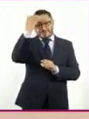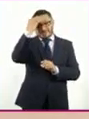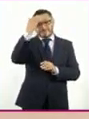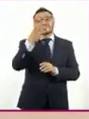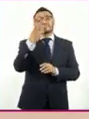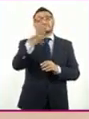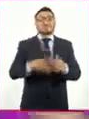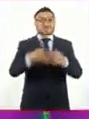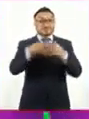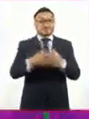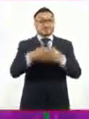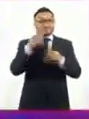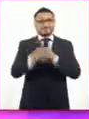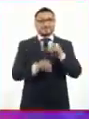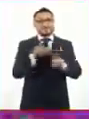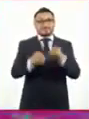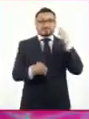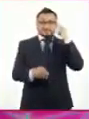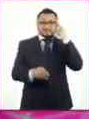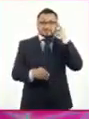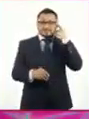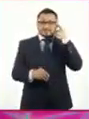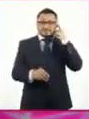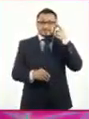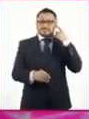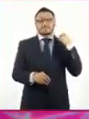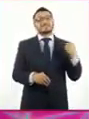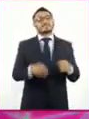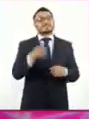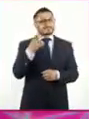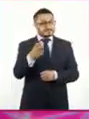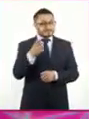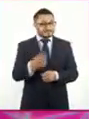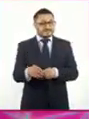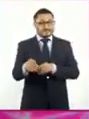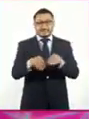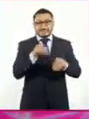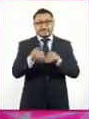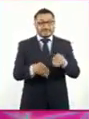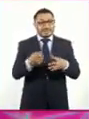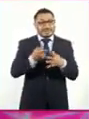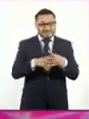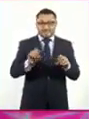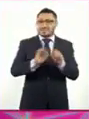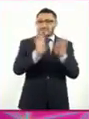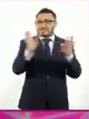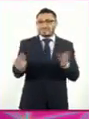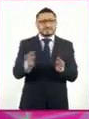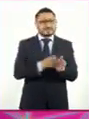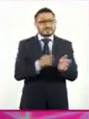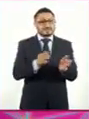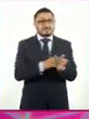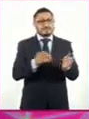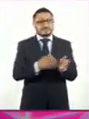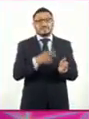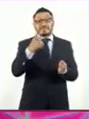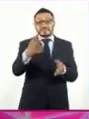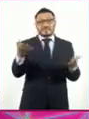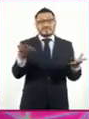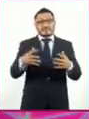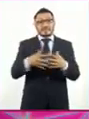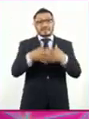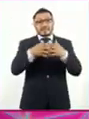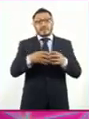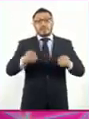este sistema de producción. El proceso de elaboración del cuaderno inicia, claro, con el papel. Este llega a las fábricas